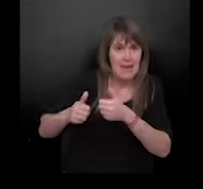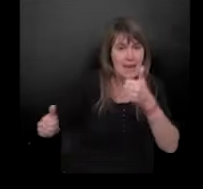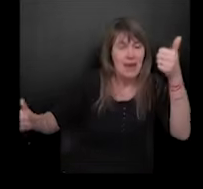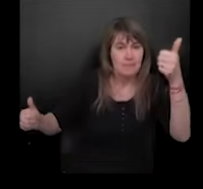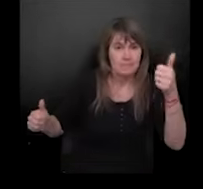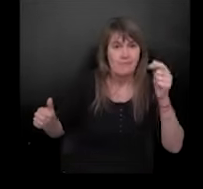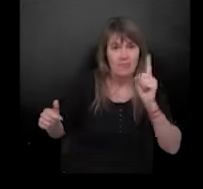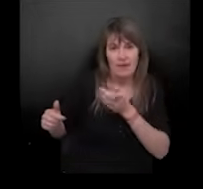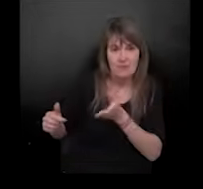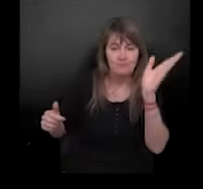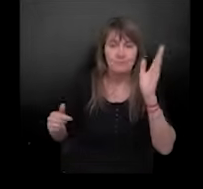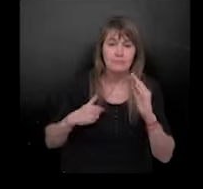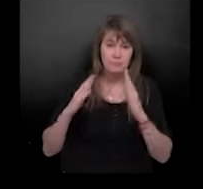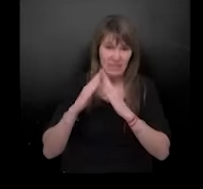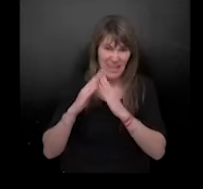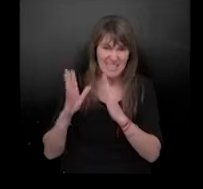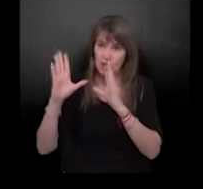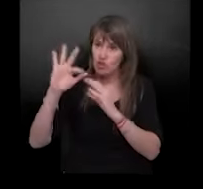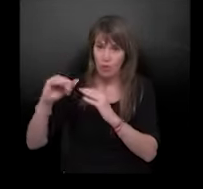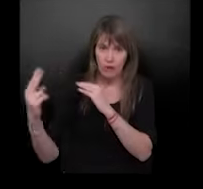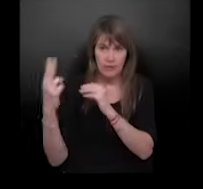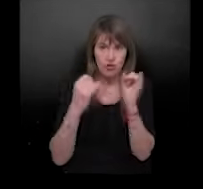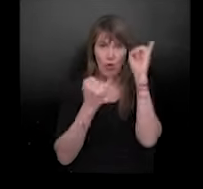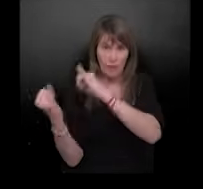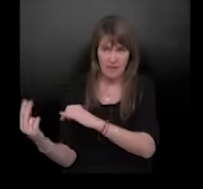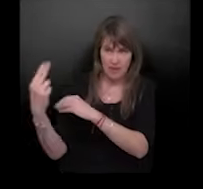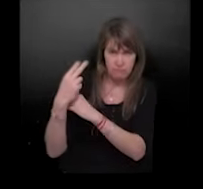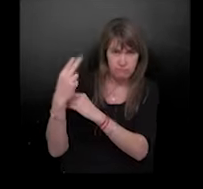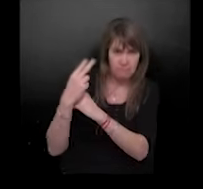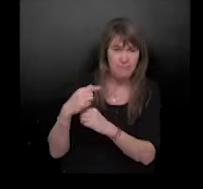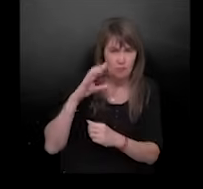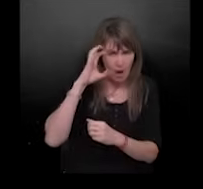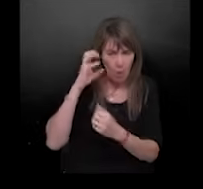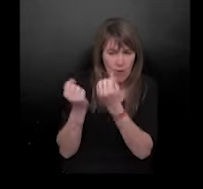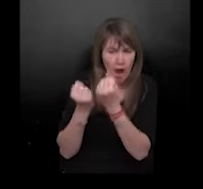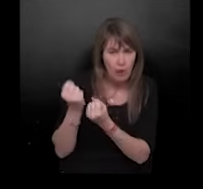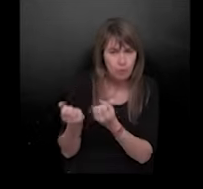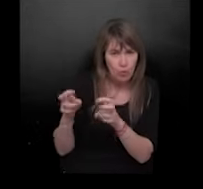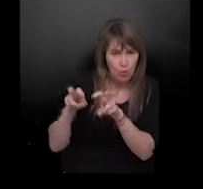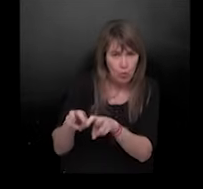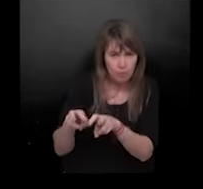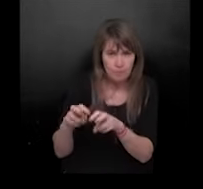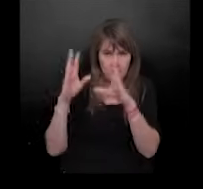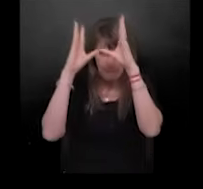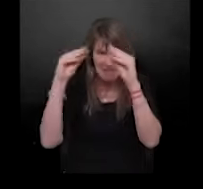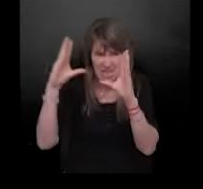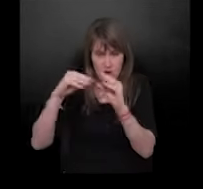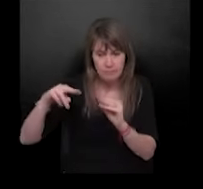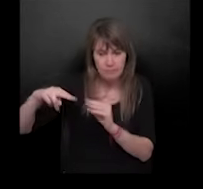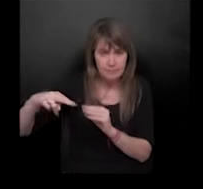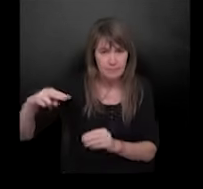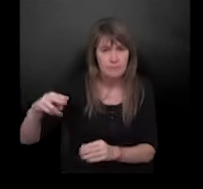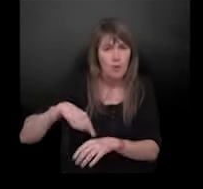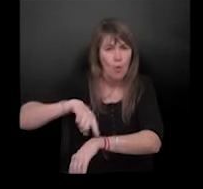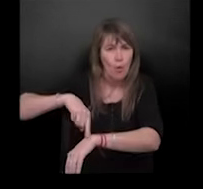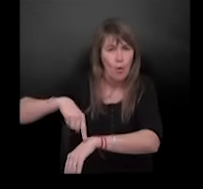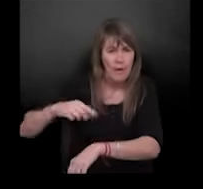nuestra casa era vigilada día y noche Aún recuerdo un auto con dos ocupantes debajo del pino allí parado durante